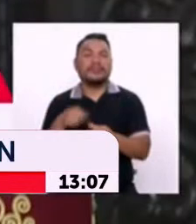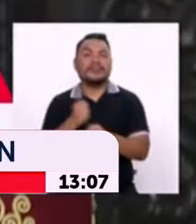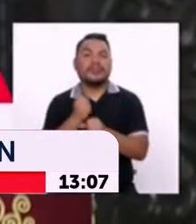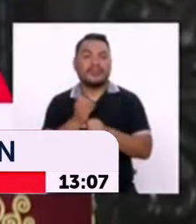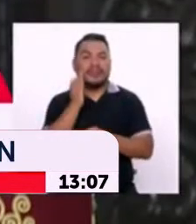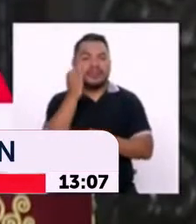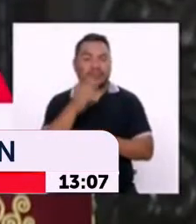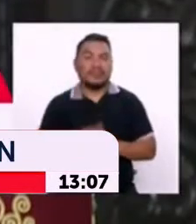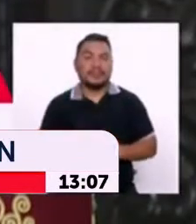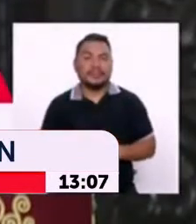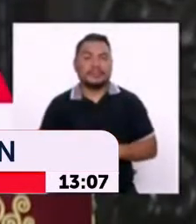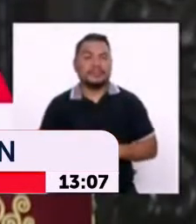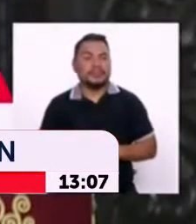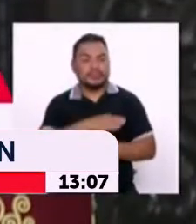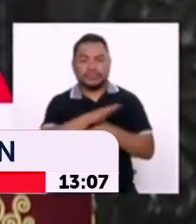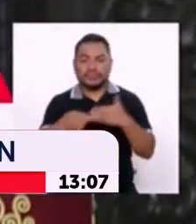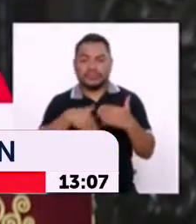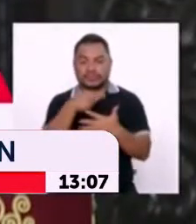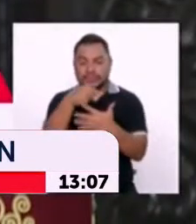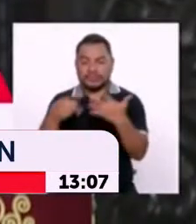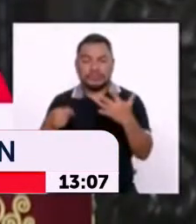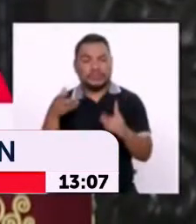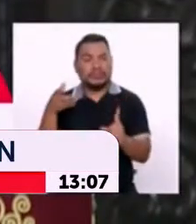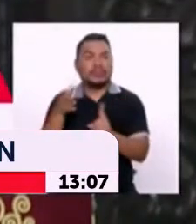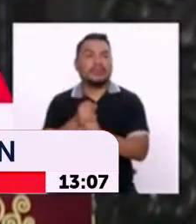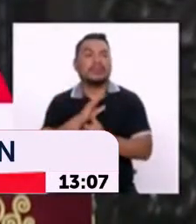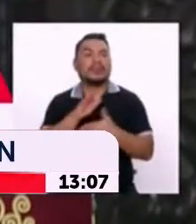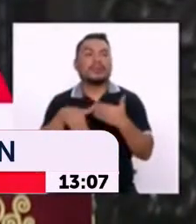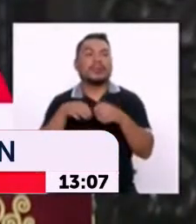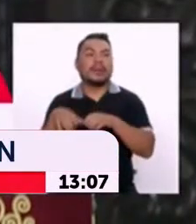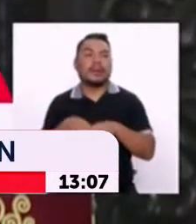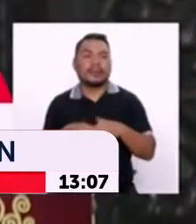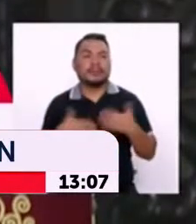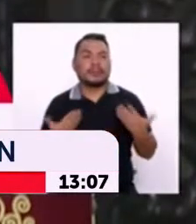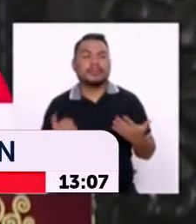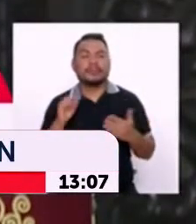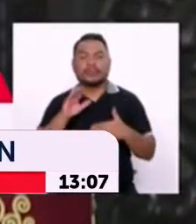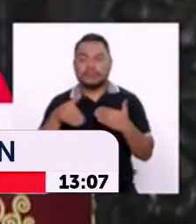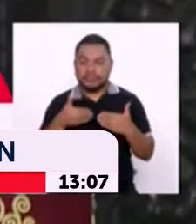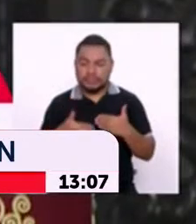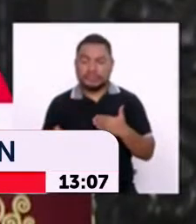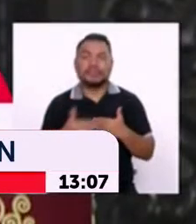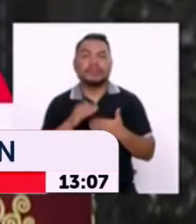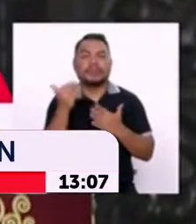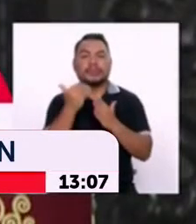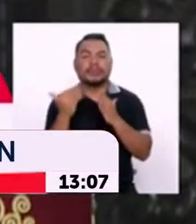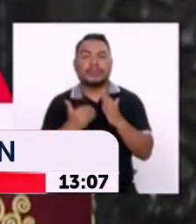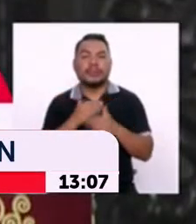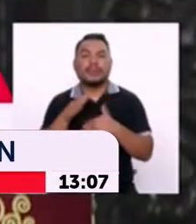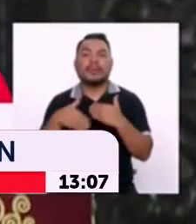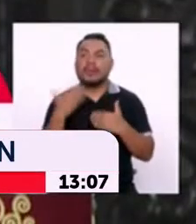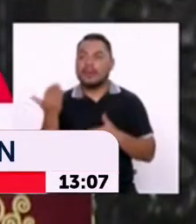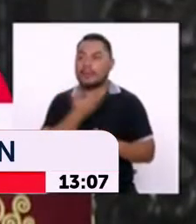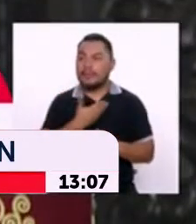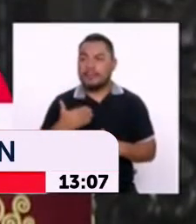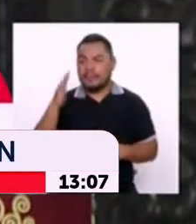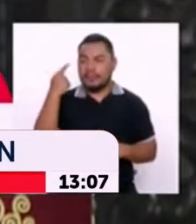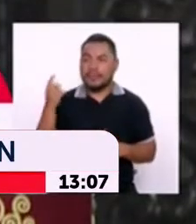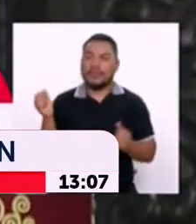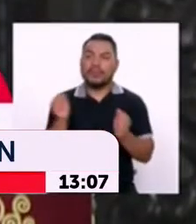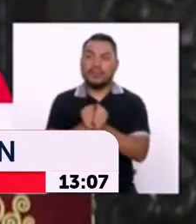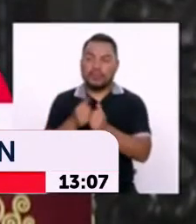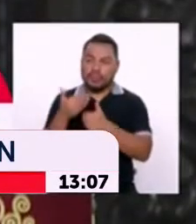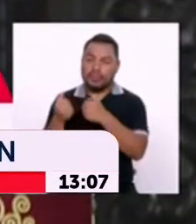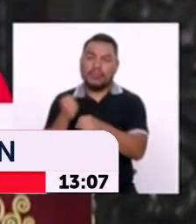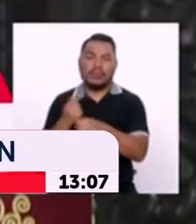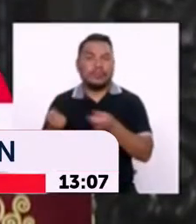su puesto de trabajo. Todos estos logros y todas estas acciones es en el marco de los lineamientos dispuestos por la señora Presidenta